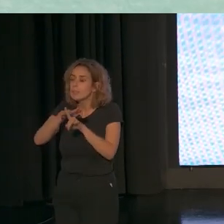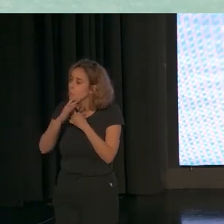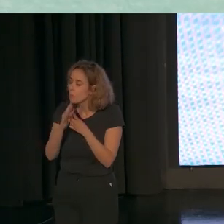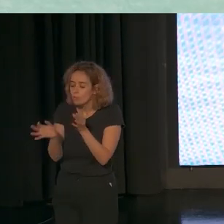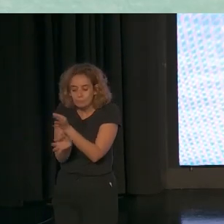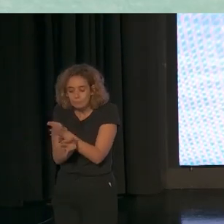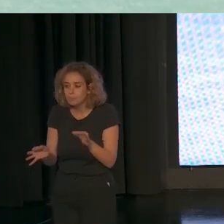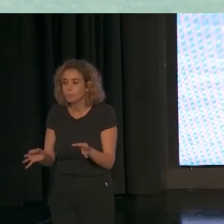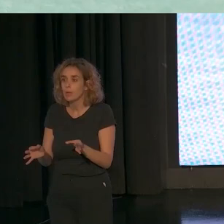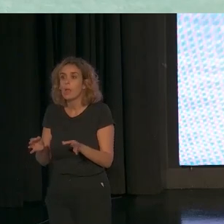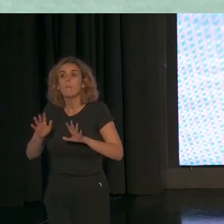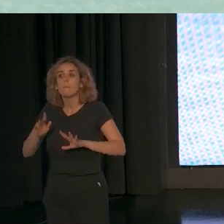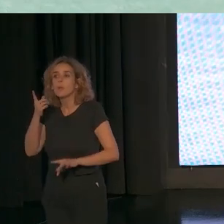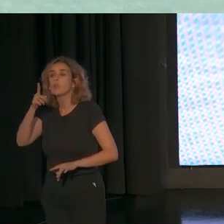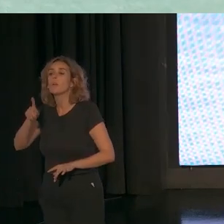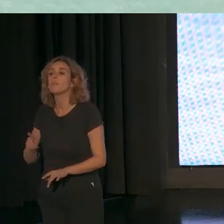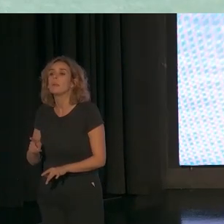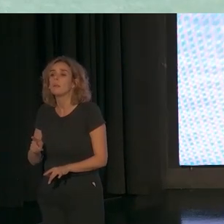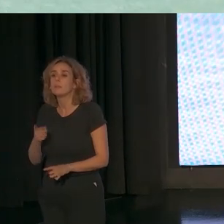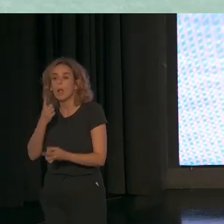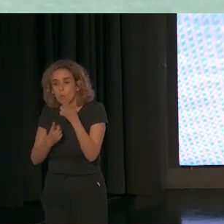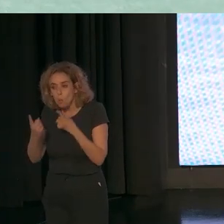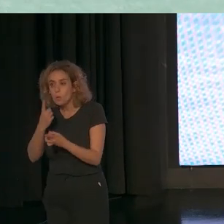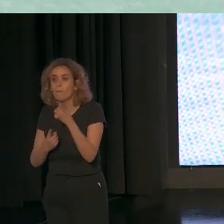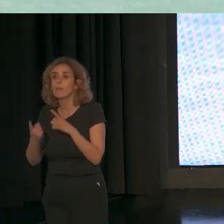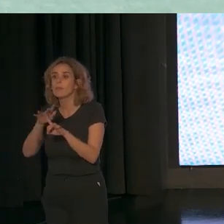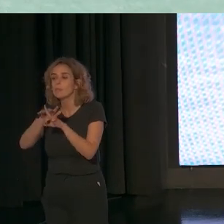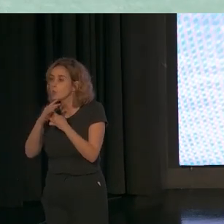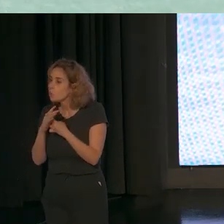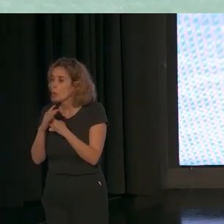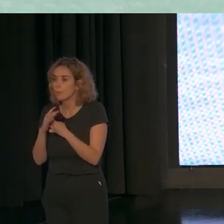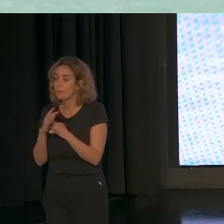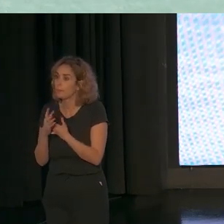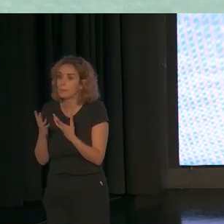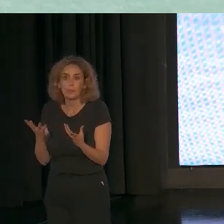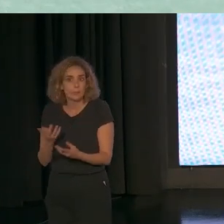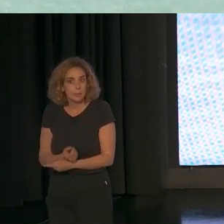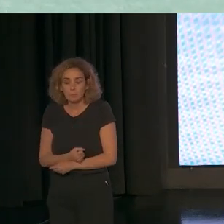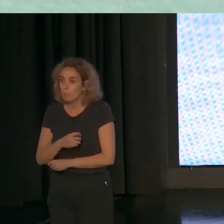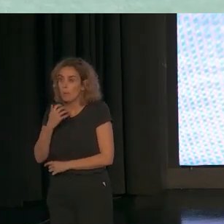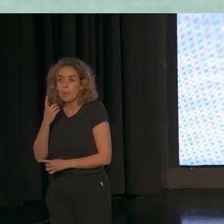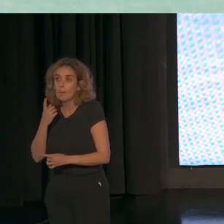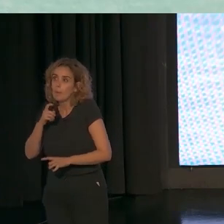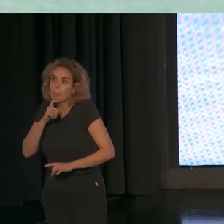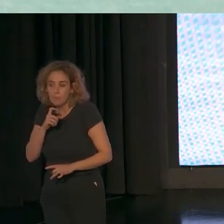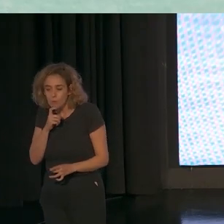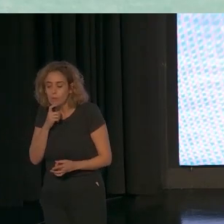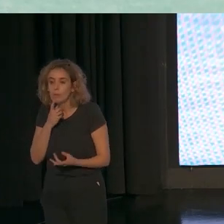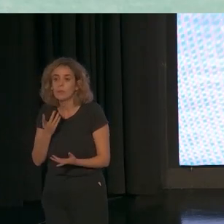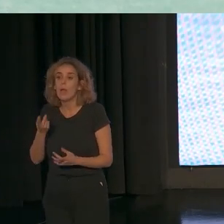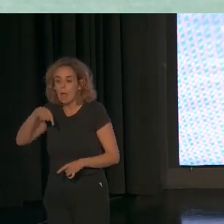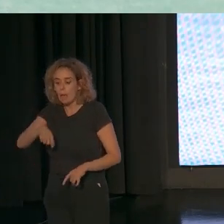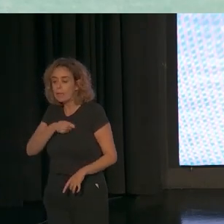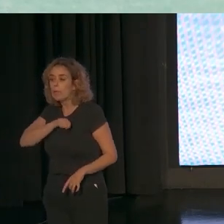ideal pero también hay veces que se dan situaciones muy paradójicas tenemos en en